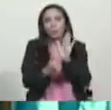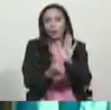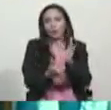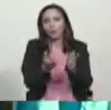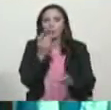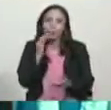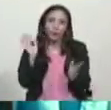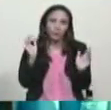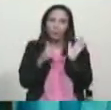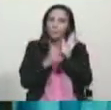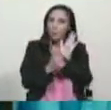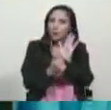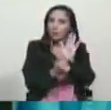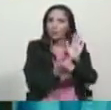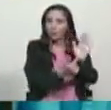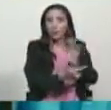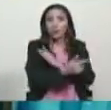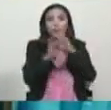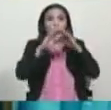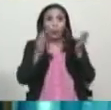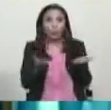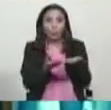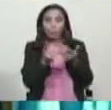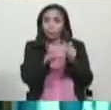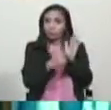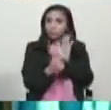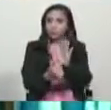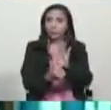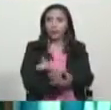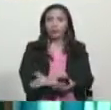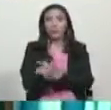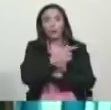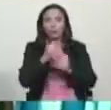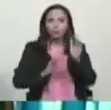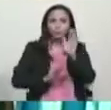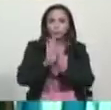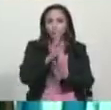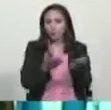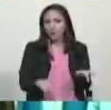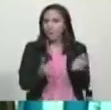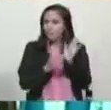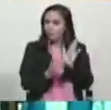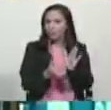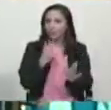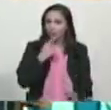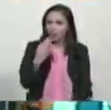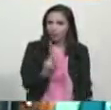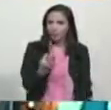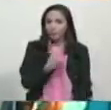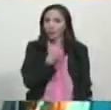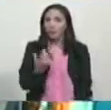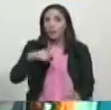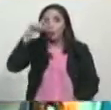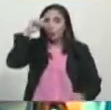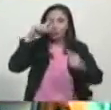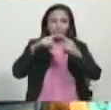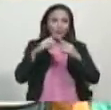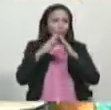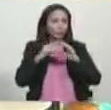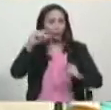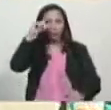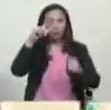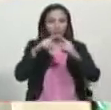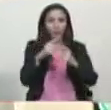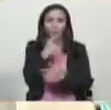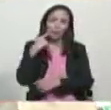estamos entregando a nuestro pueblo para de esta manera, bueno, seguir demostrando la tarea que tenemos nosotros. Vamos